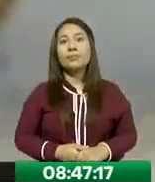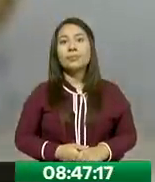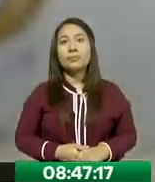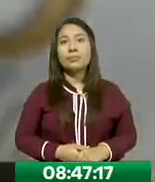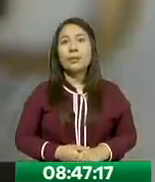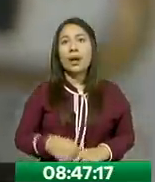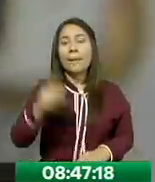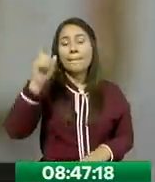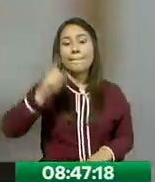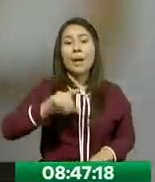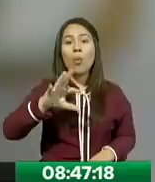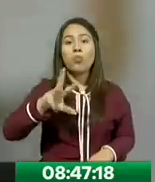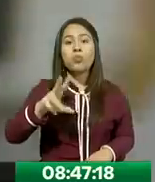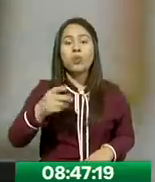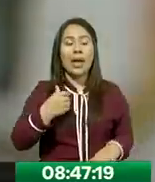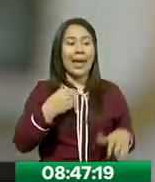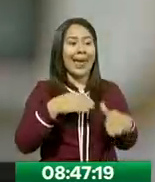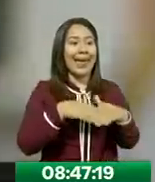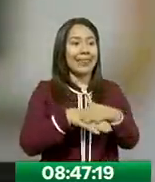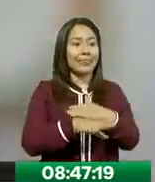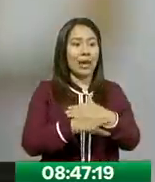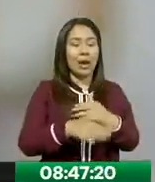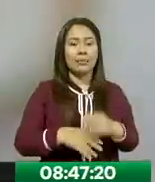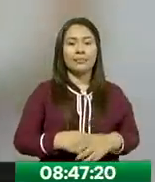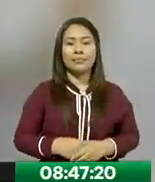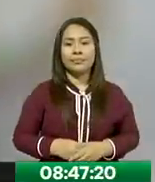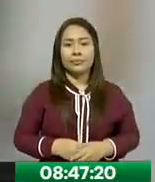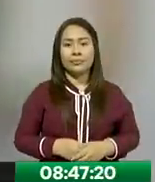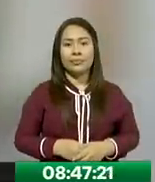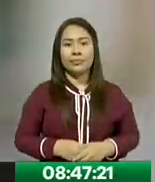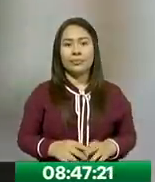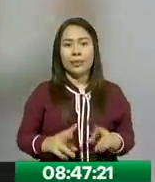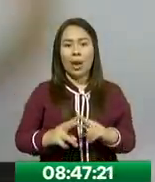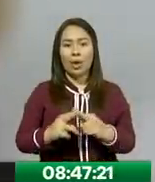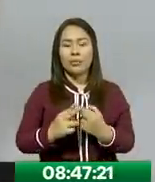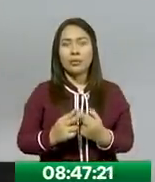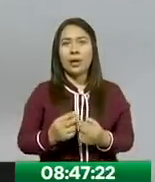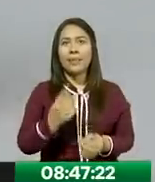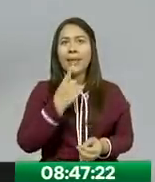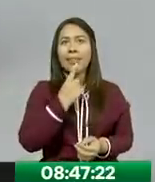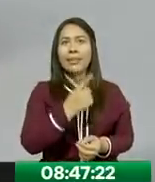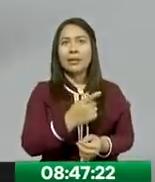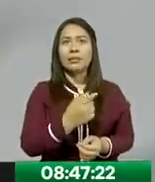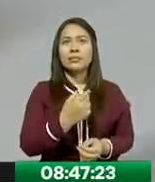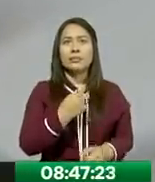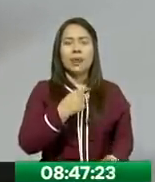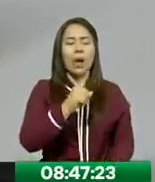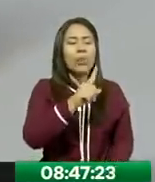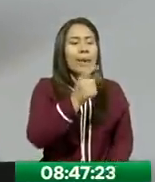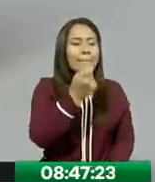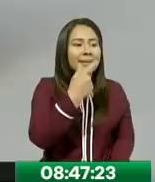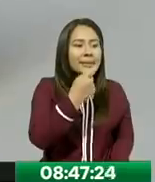que el delincuente entra y empieza y me pide una cápsula.